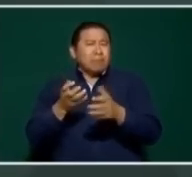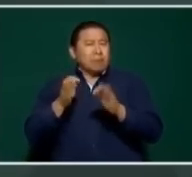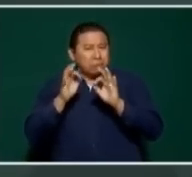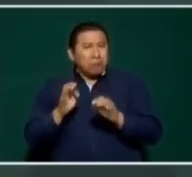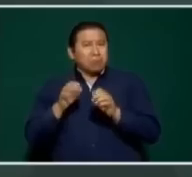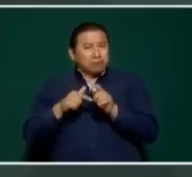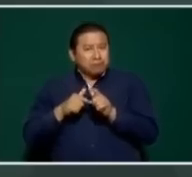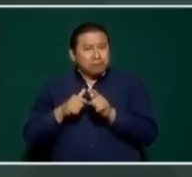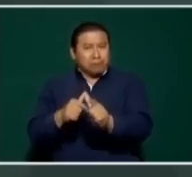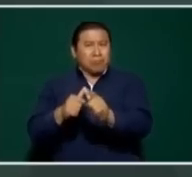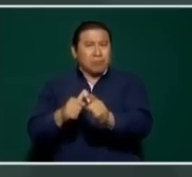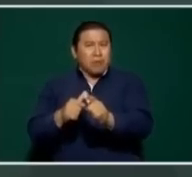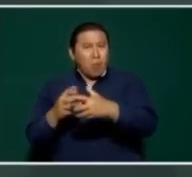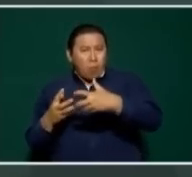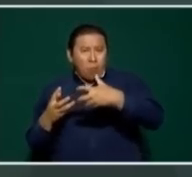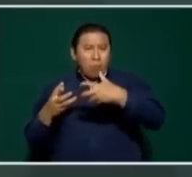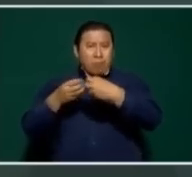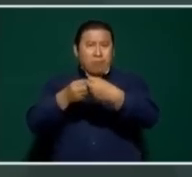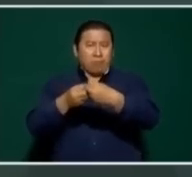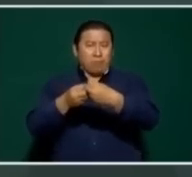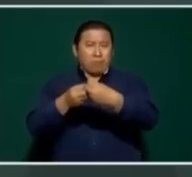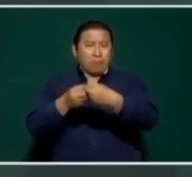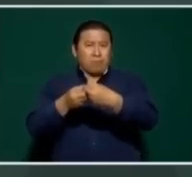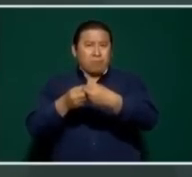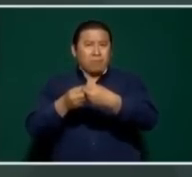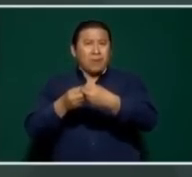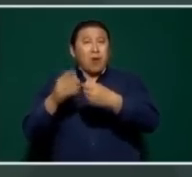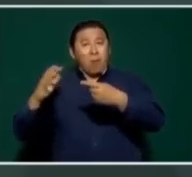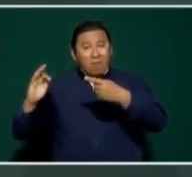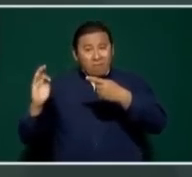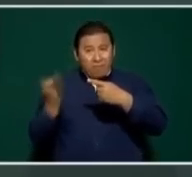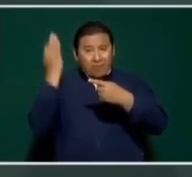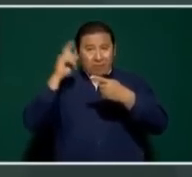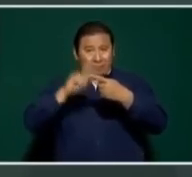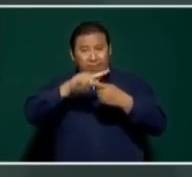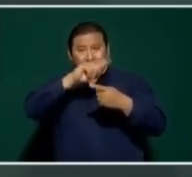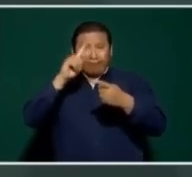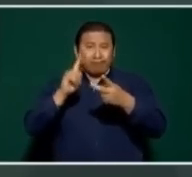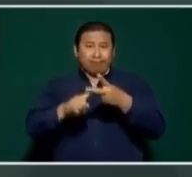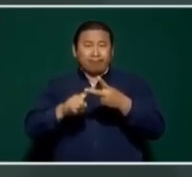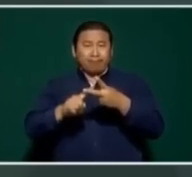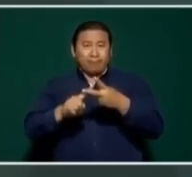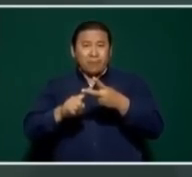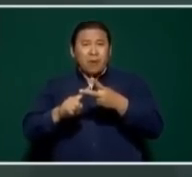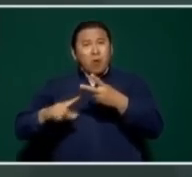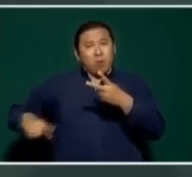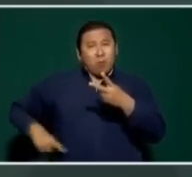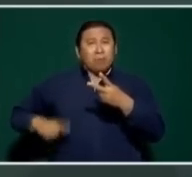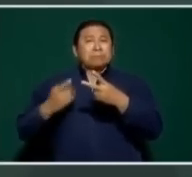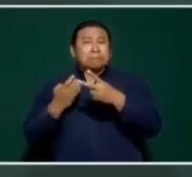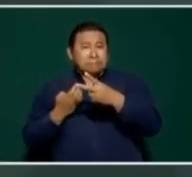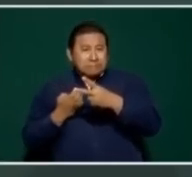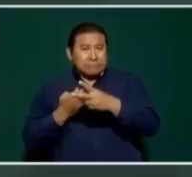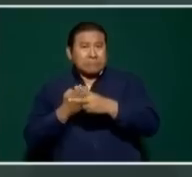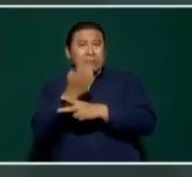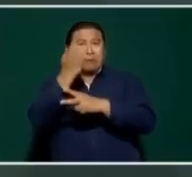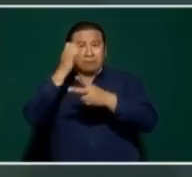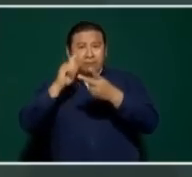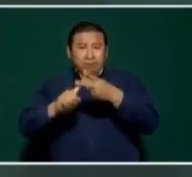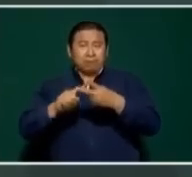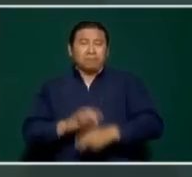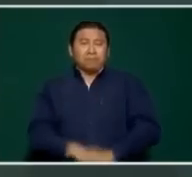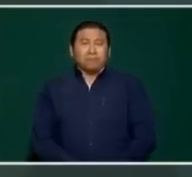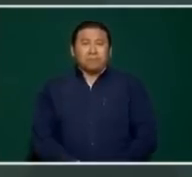manera conjunta, gobierno federal y gobierno del